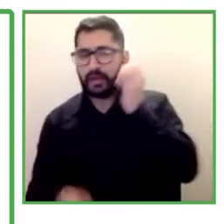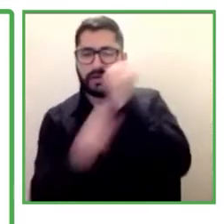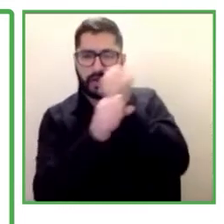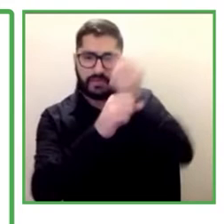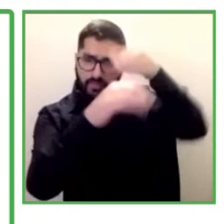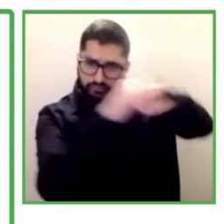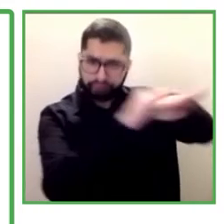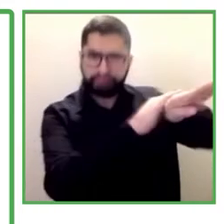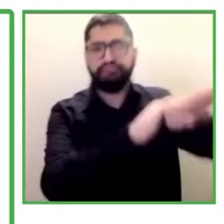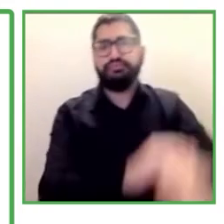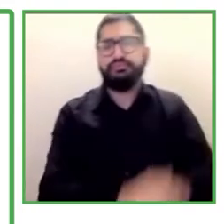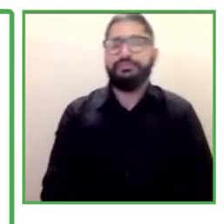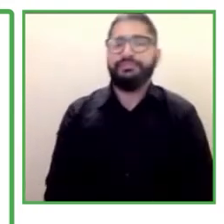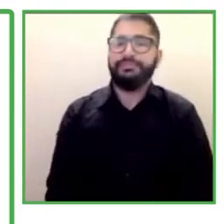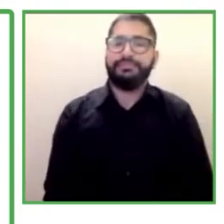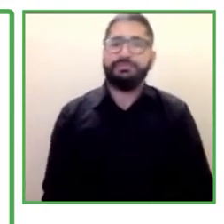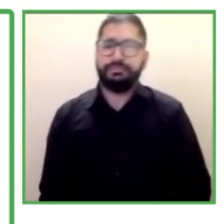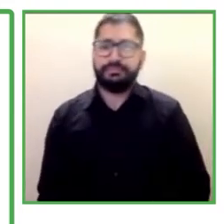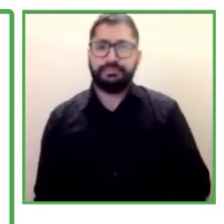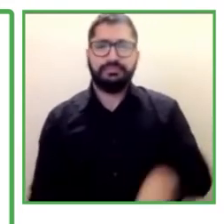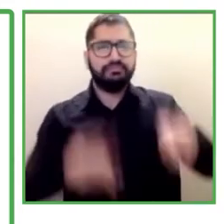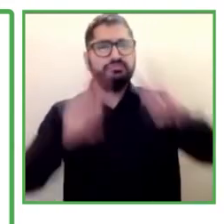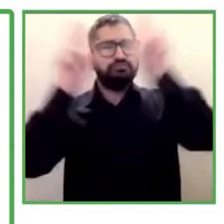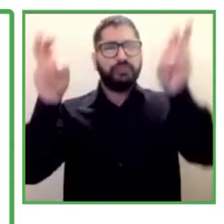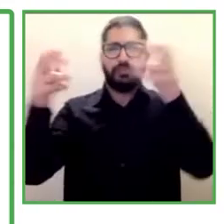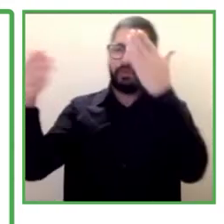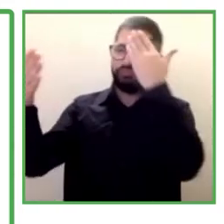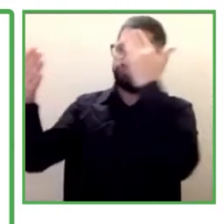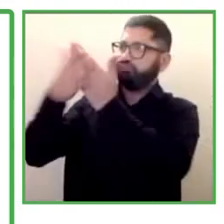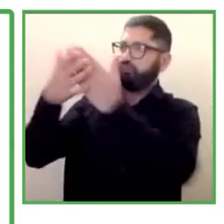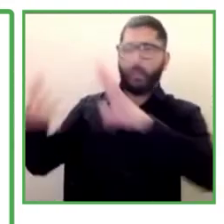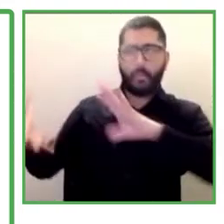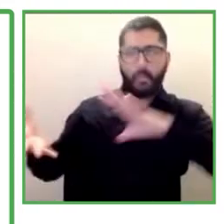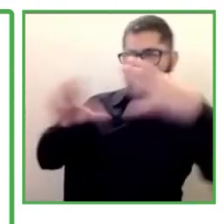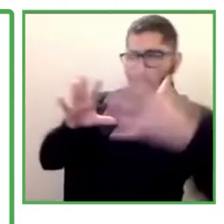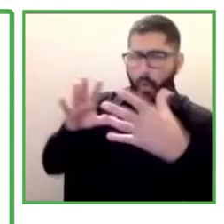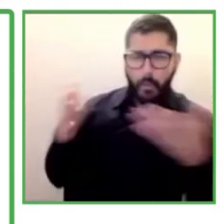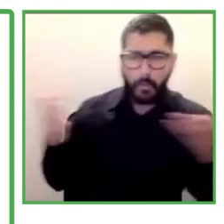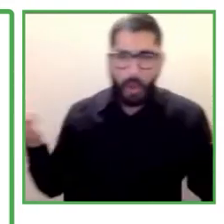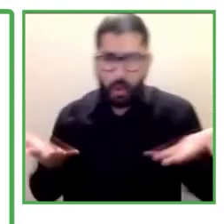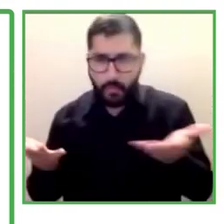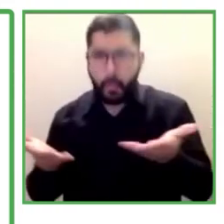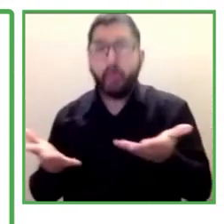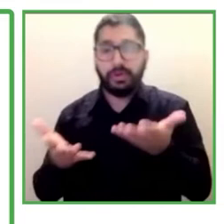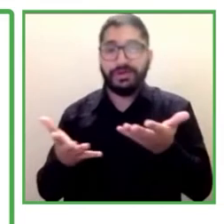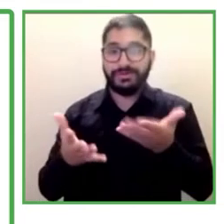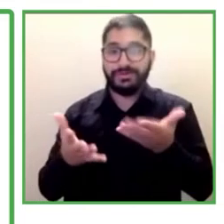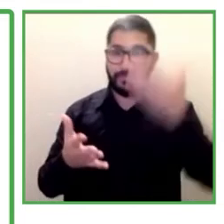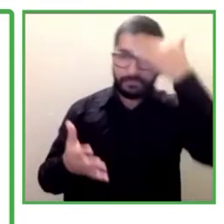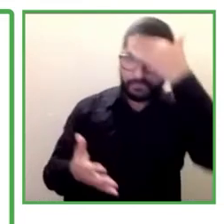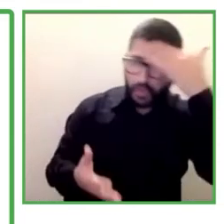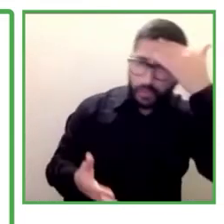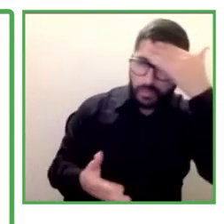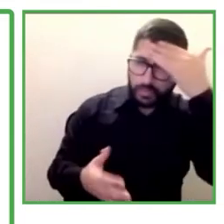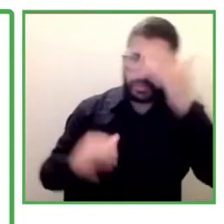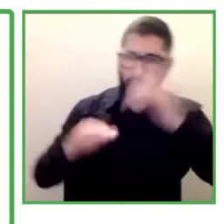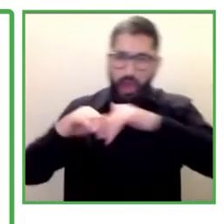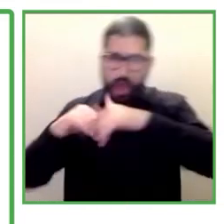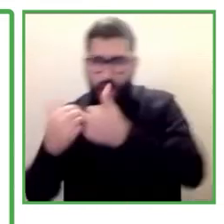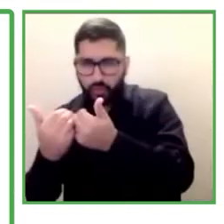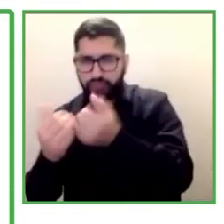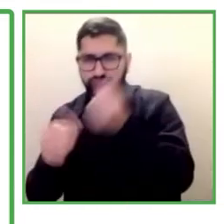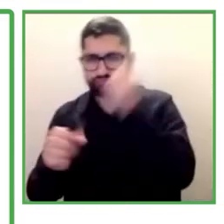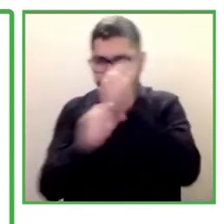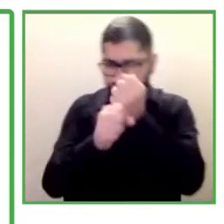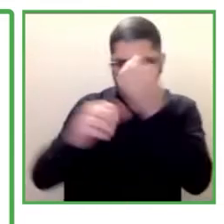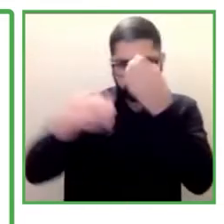frente a otras modalidades en las que sí que surge la preocupación de las familias por compatibilidades con pensiones